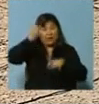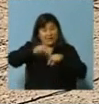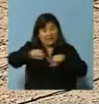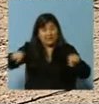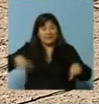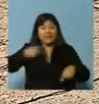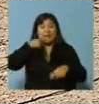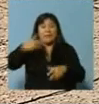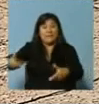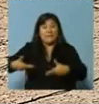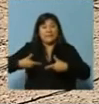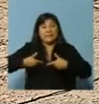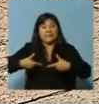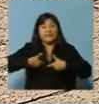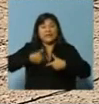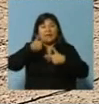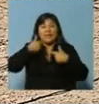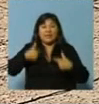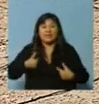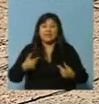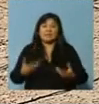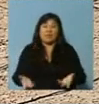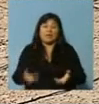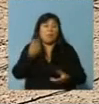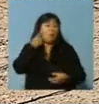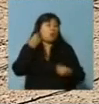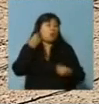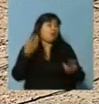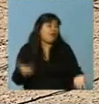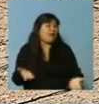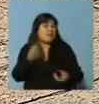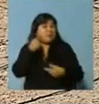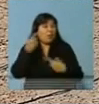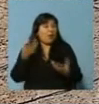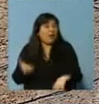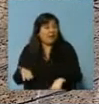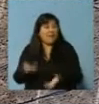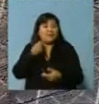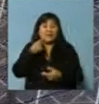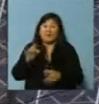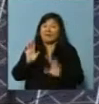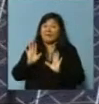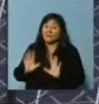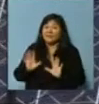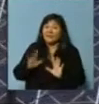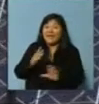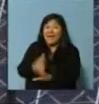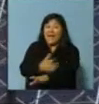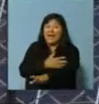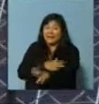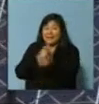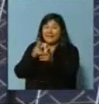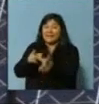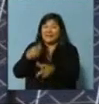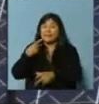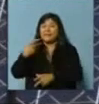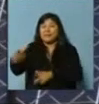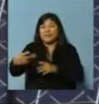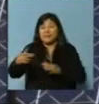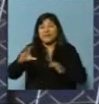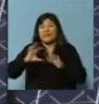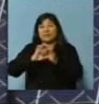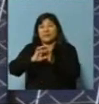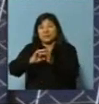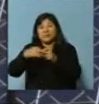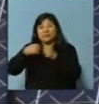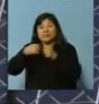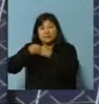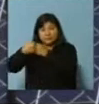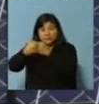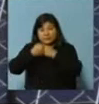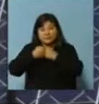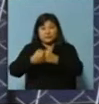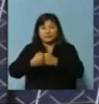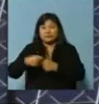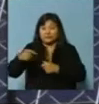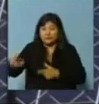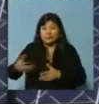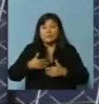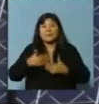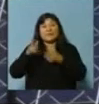les dije al principio, si hay gestión, hay una articulación y hay un eco, yo creo que esto es el fruto, hermanos.